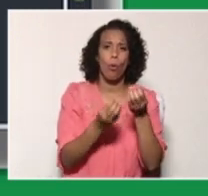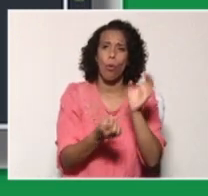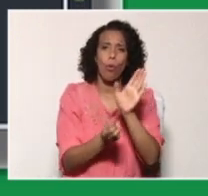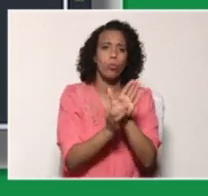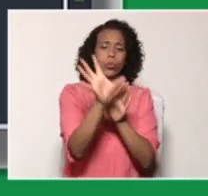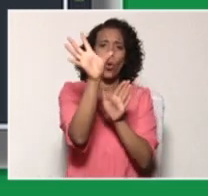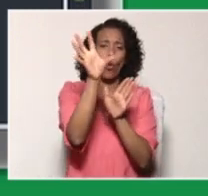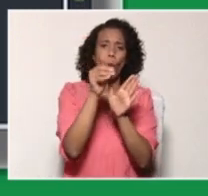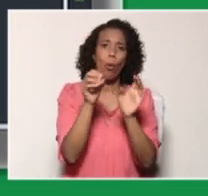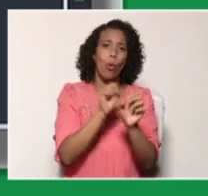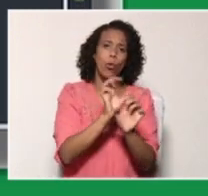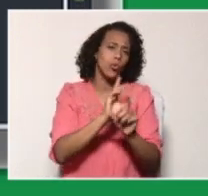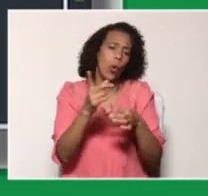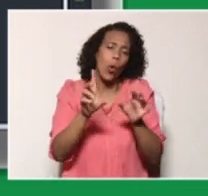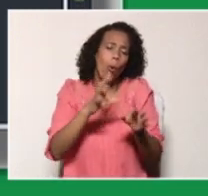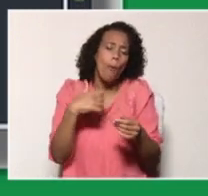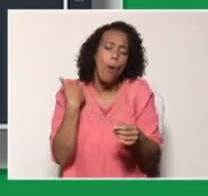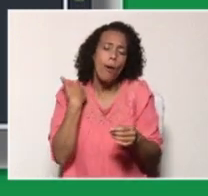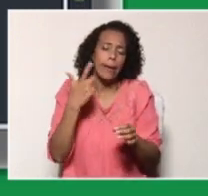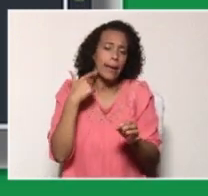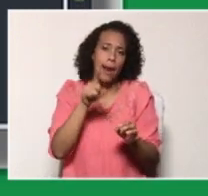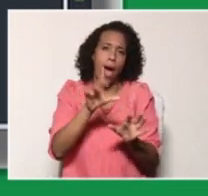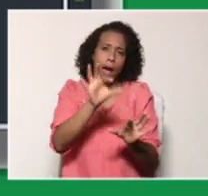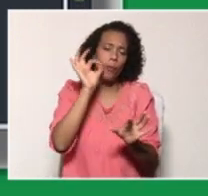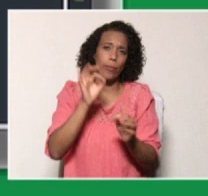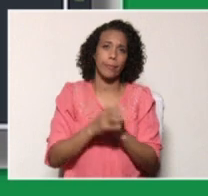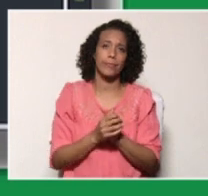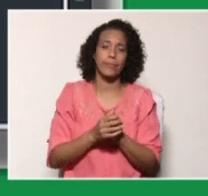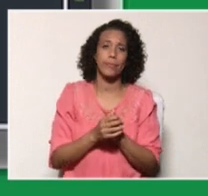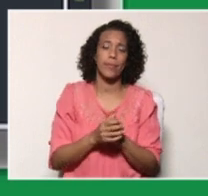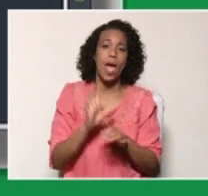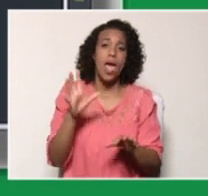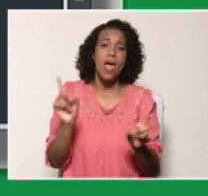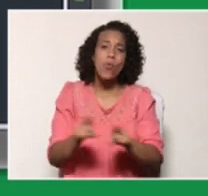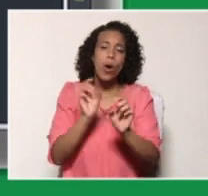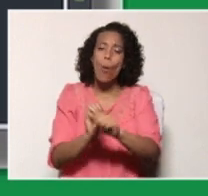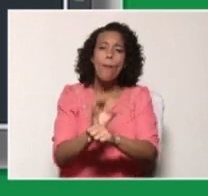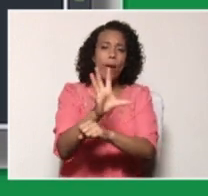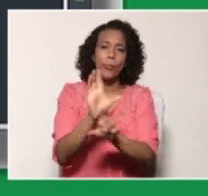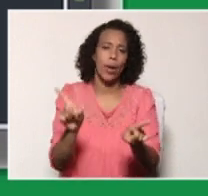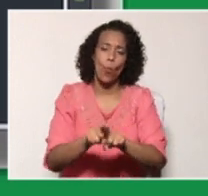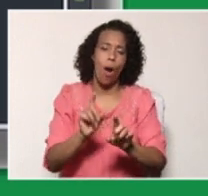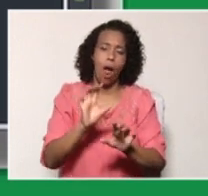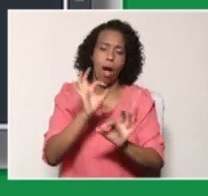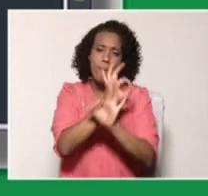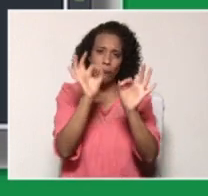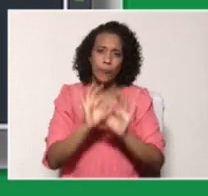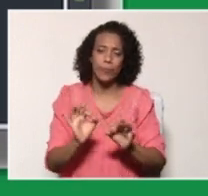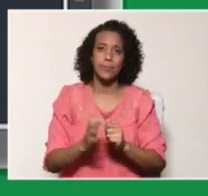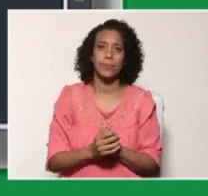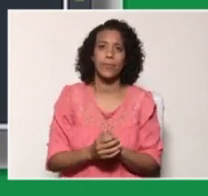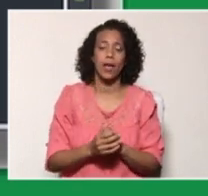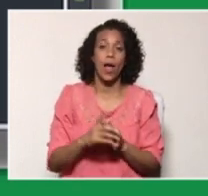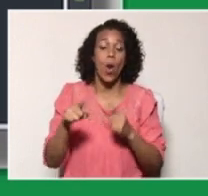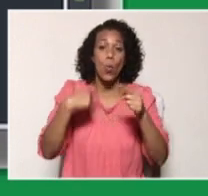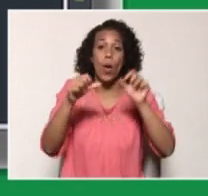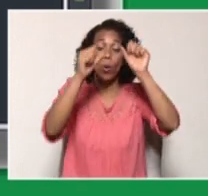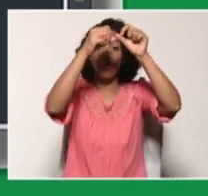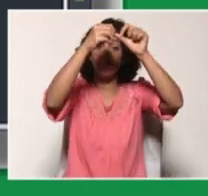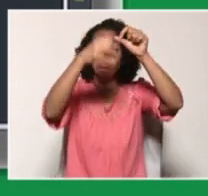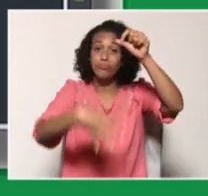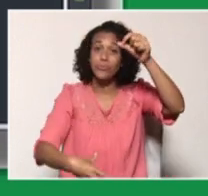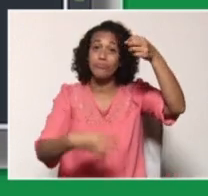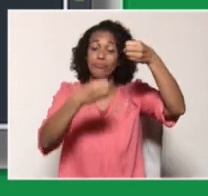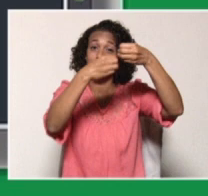Y después de esto nos vamos hacia la pestaña de renderizar y nos abre este pequeño menú.